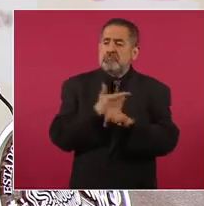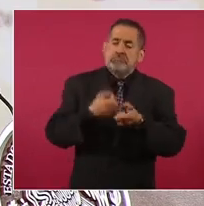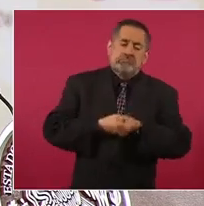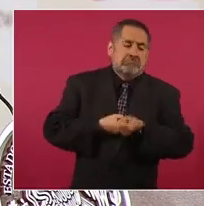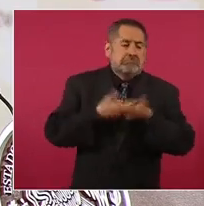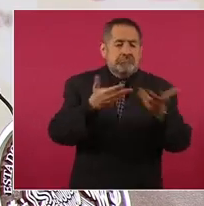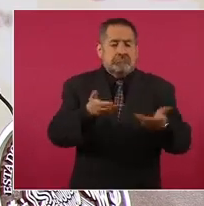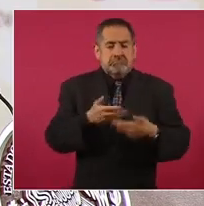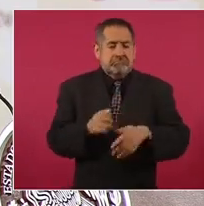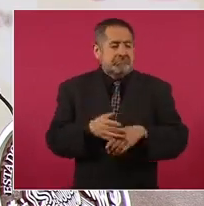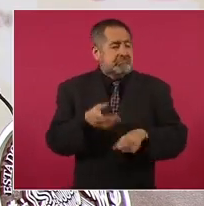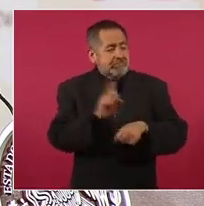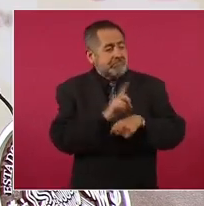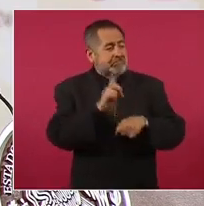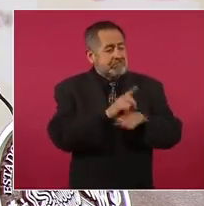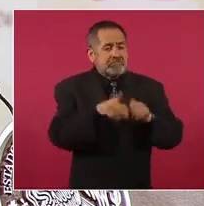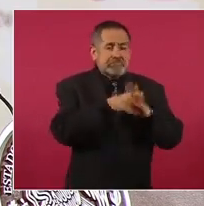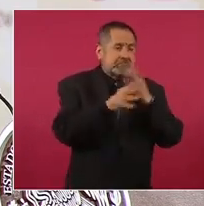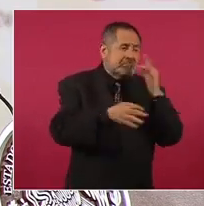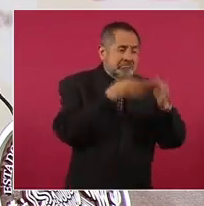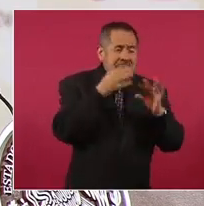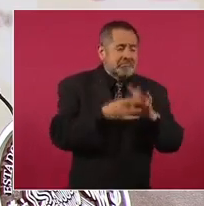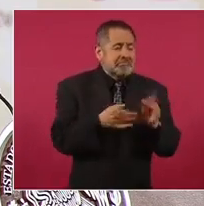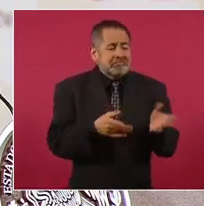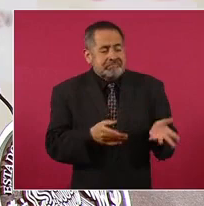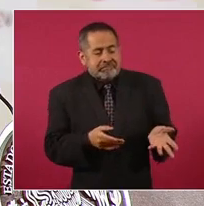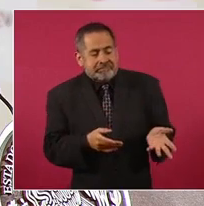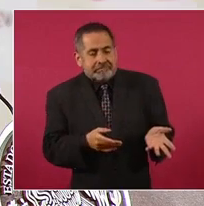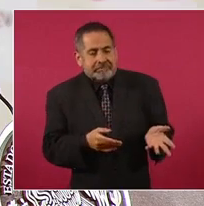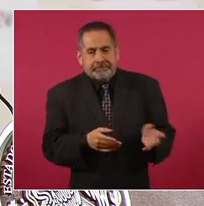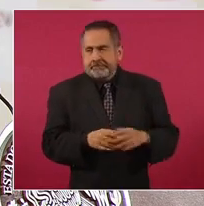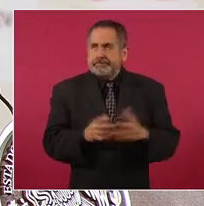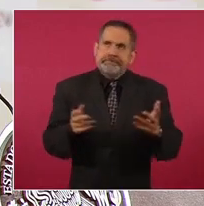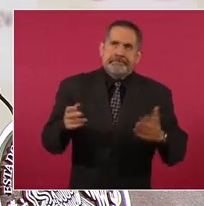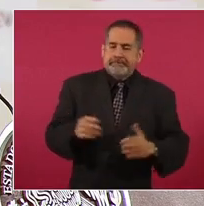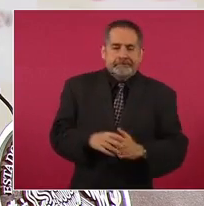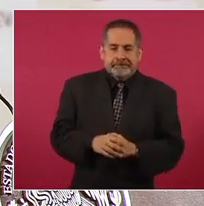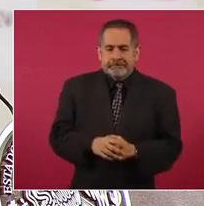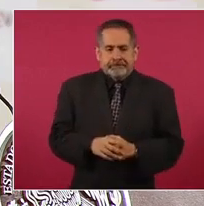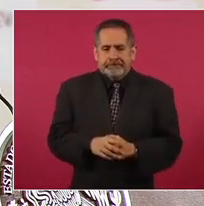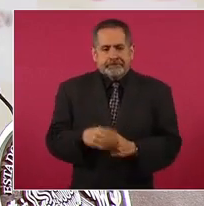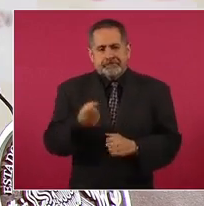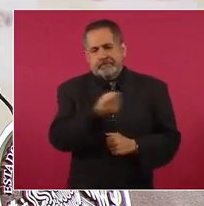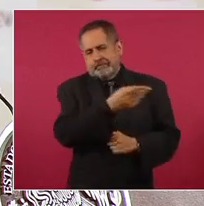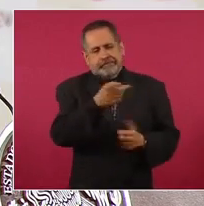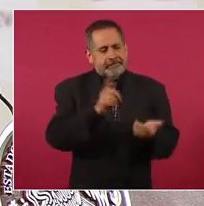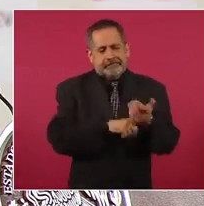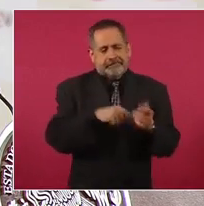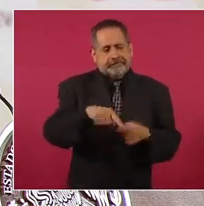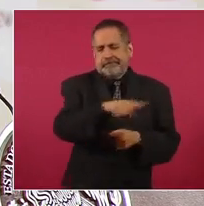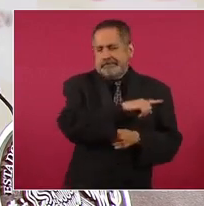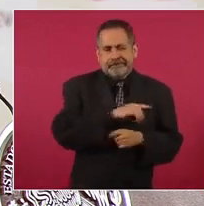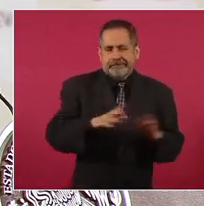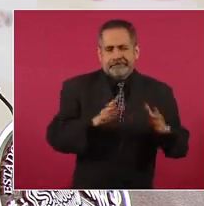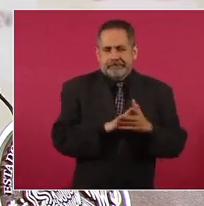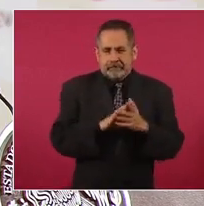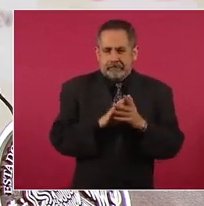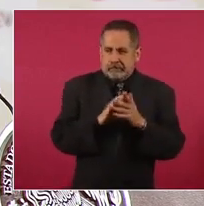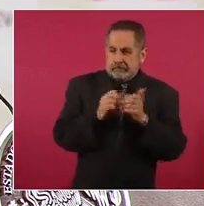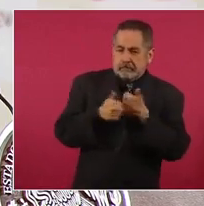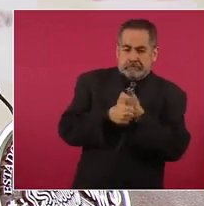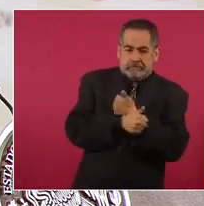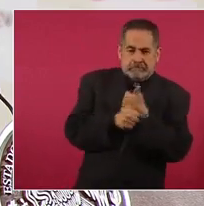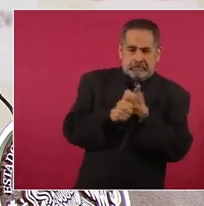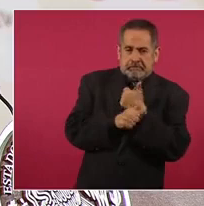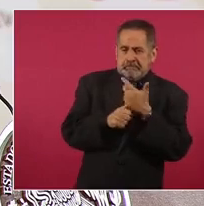todos los días en los medios de comunicación, pero también ahora sí que hay muchos que se mueven en las oscuridades